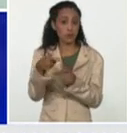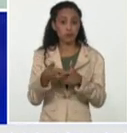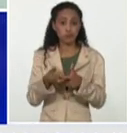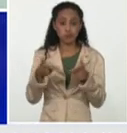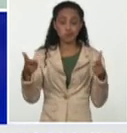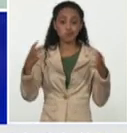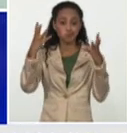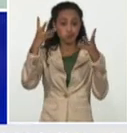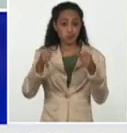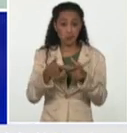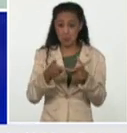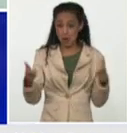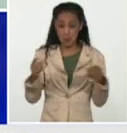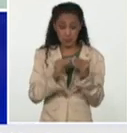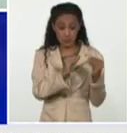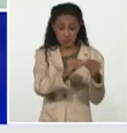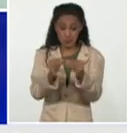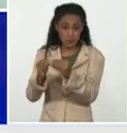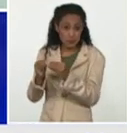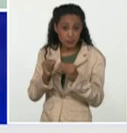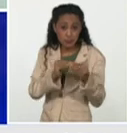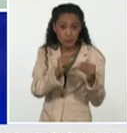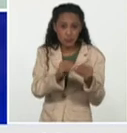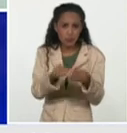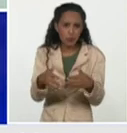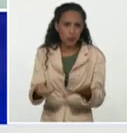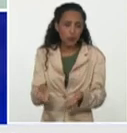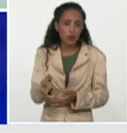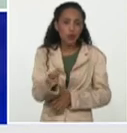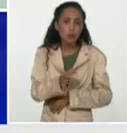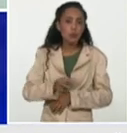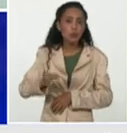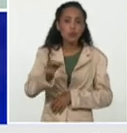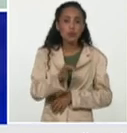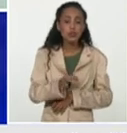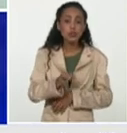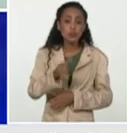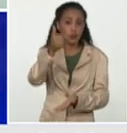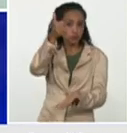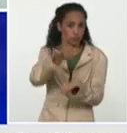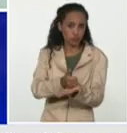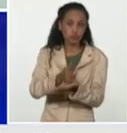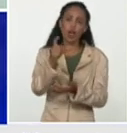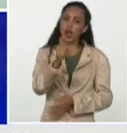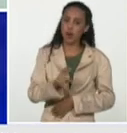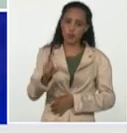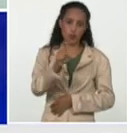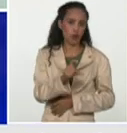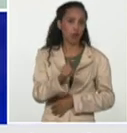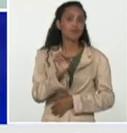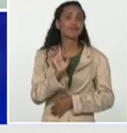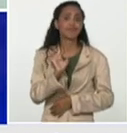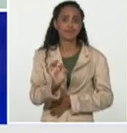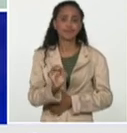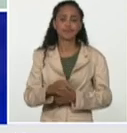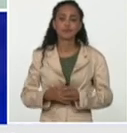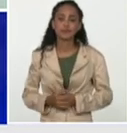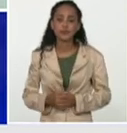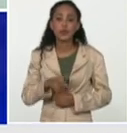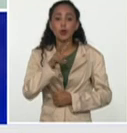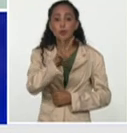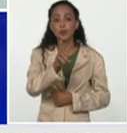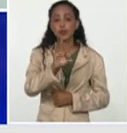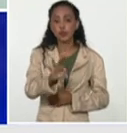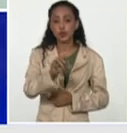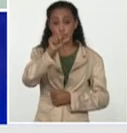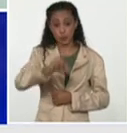mayor transmisión la enfrenta en el municipio de cabecera, municipio de Camagüey, con 28